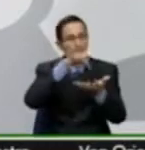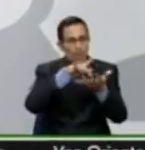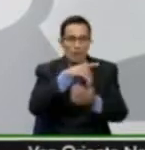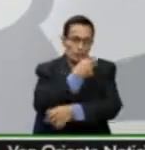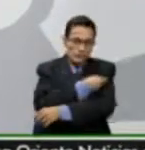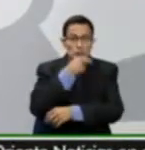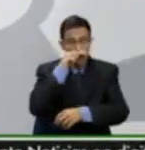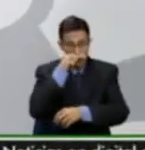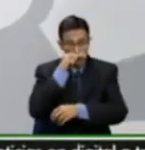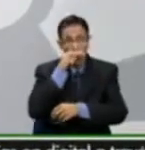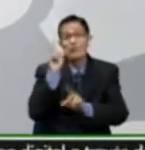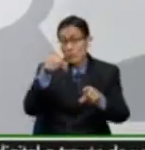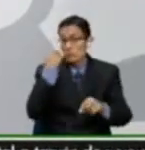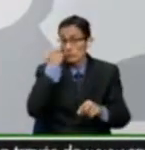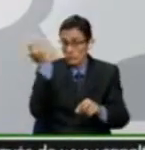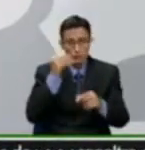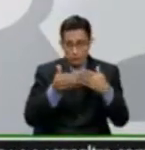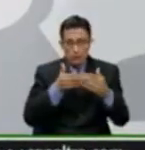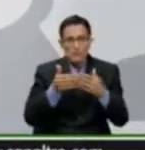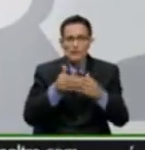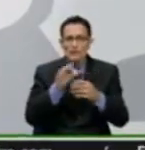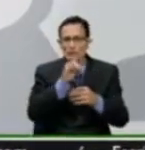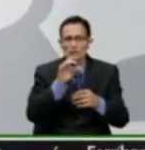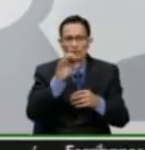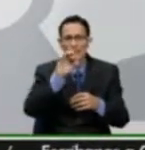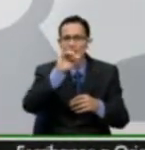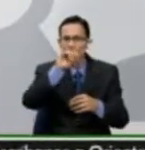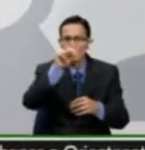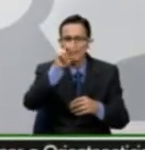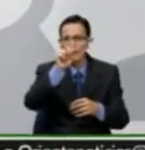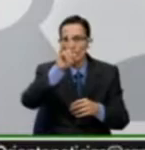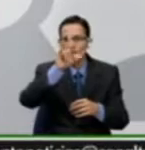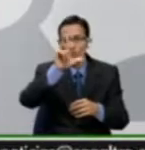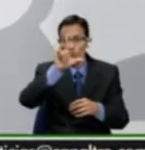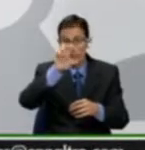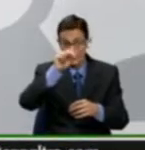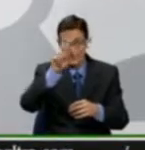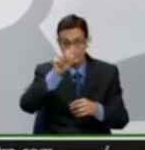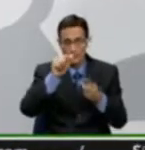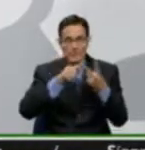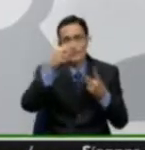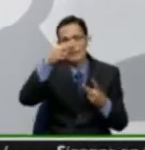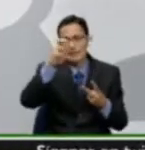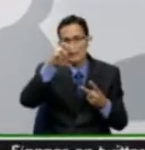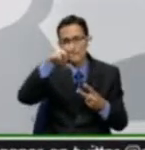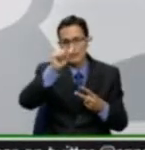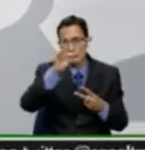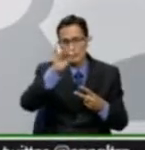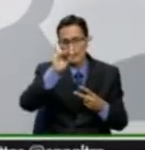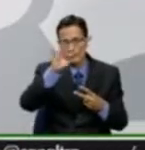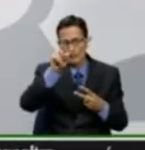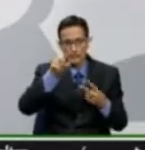para niños, para adultos también, frente a la influenza, la hepatitis B, polio, pentavalente, la